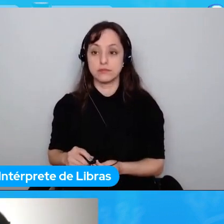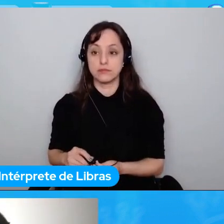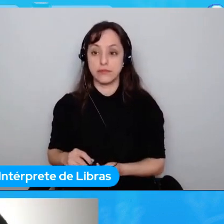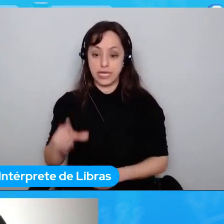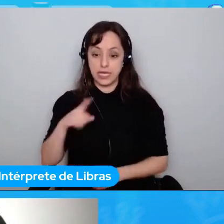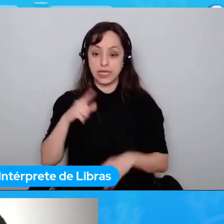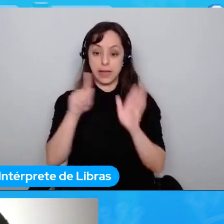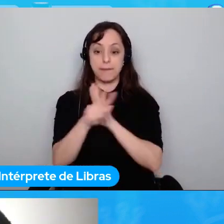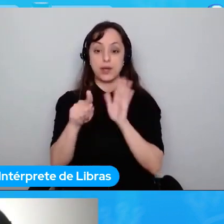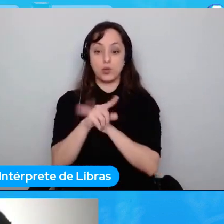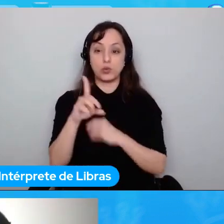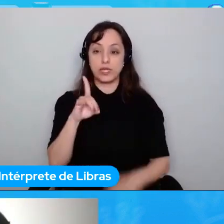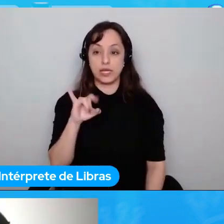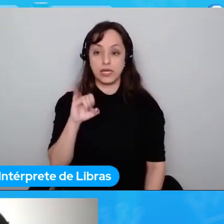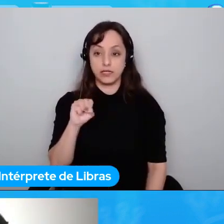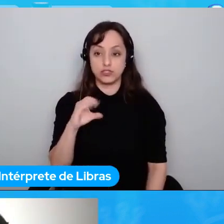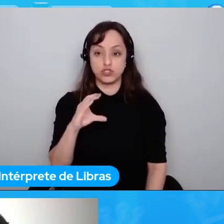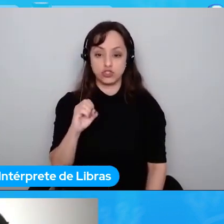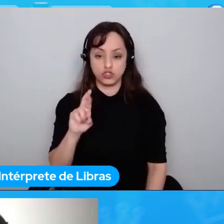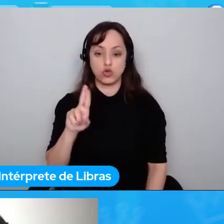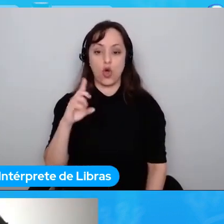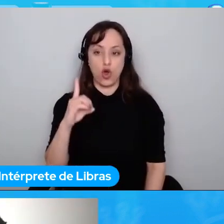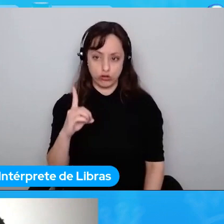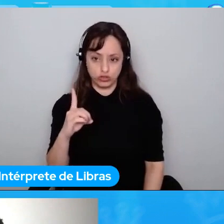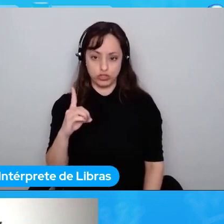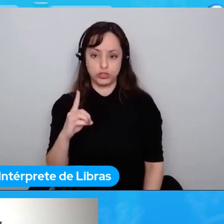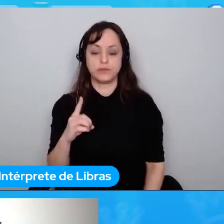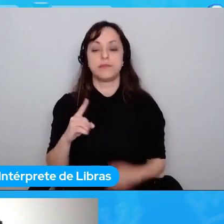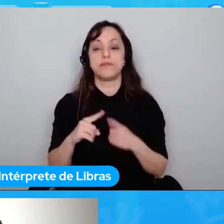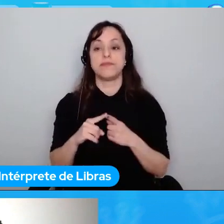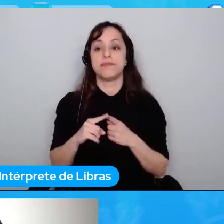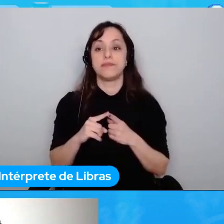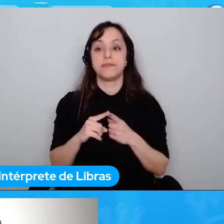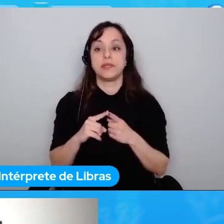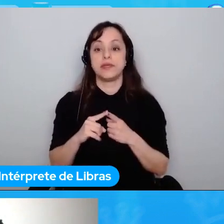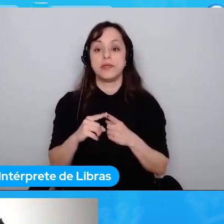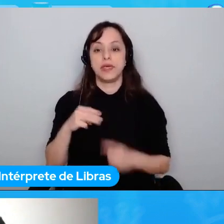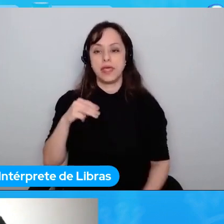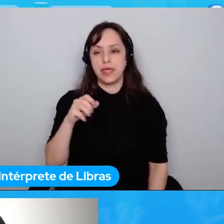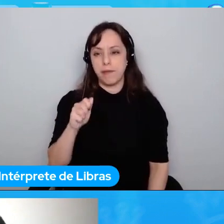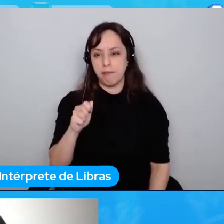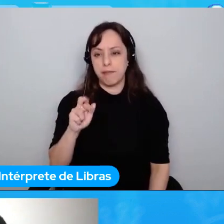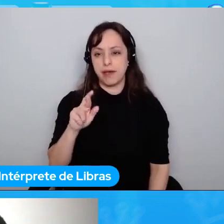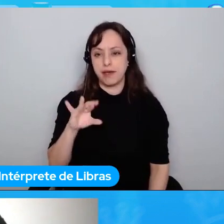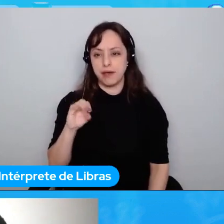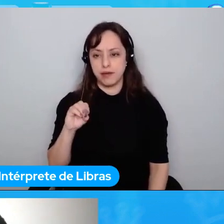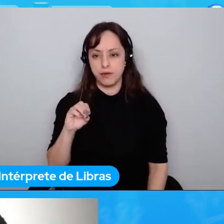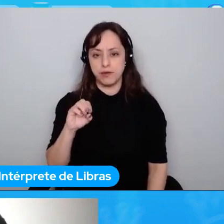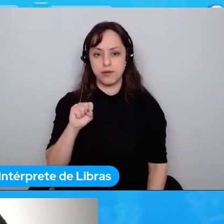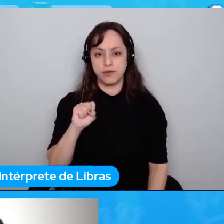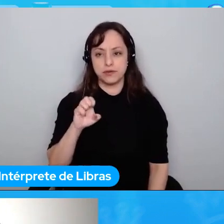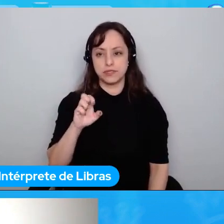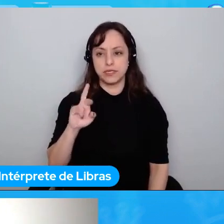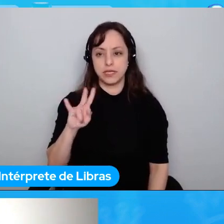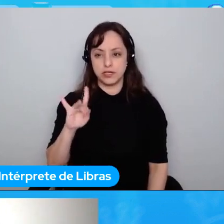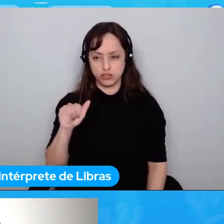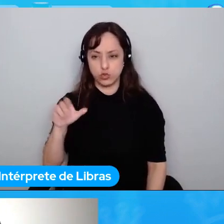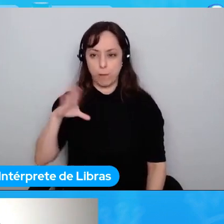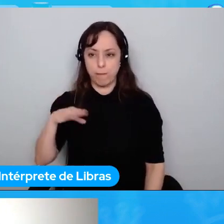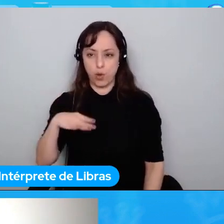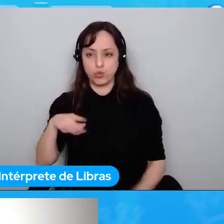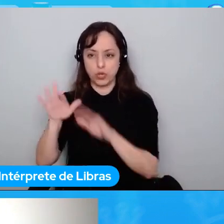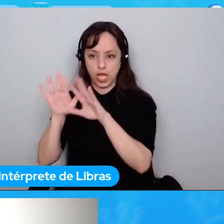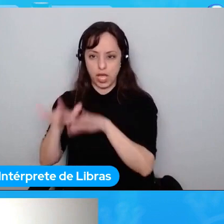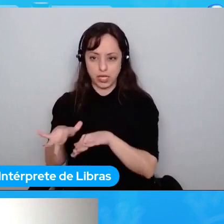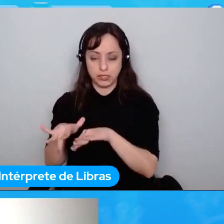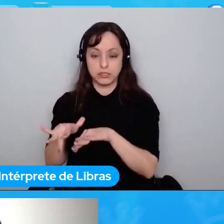Primero, aquí Mario Sergio, lo está diciendo en portugués, pero te lo voy a decir en español. Está